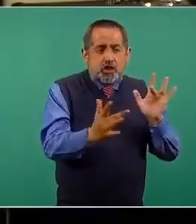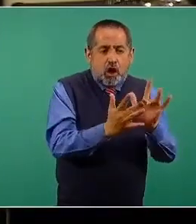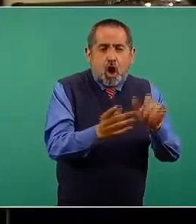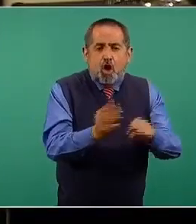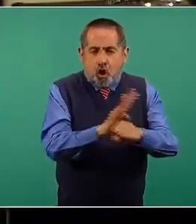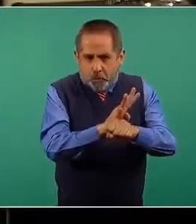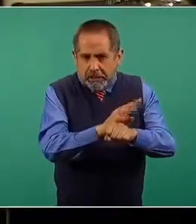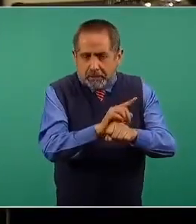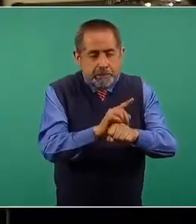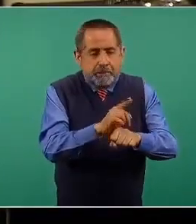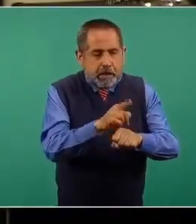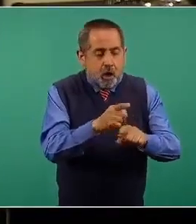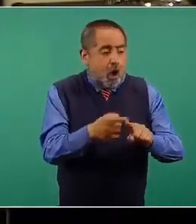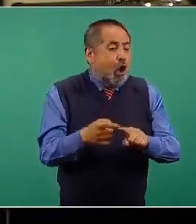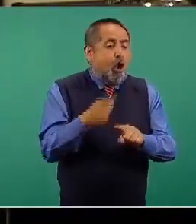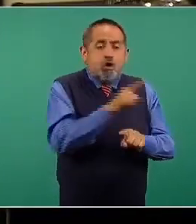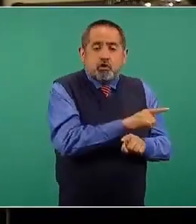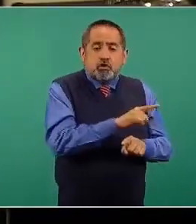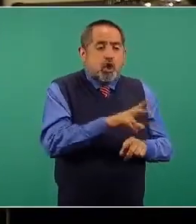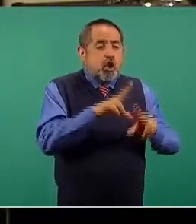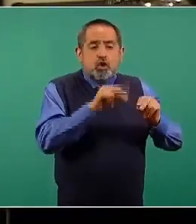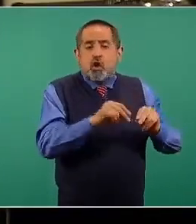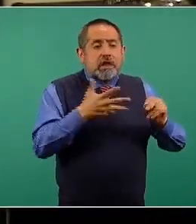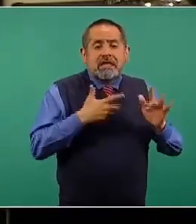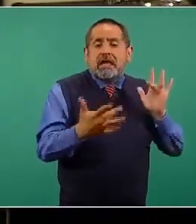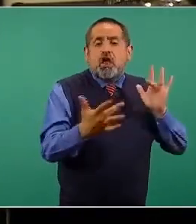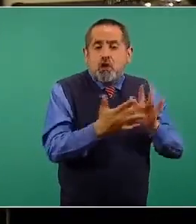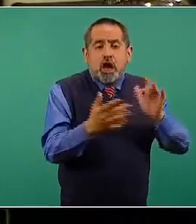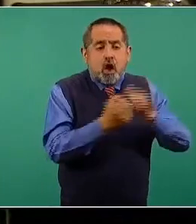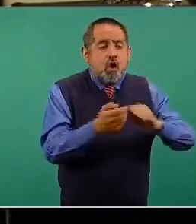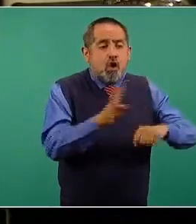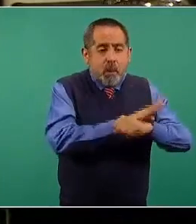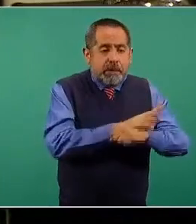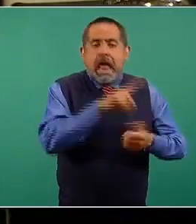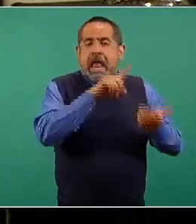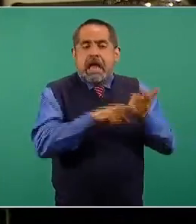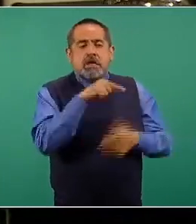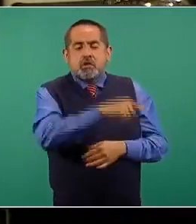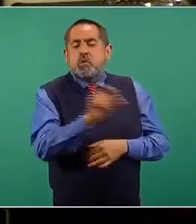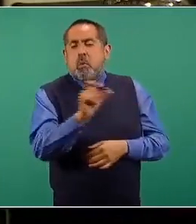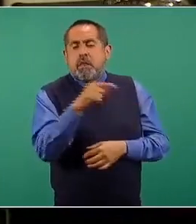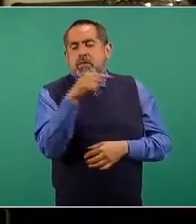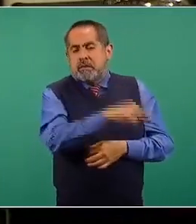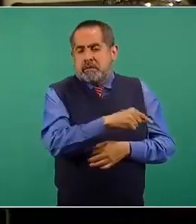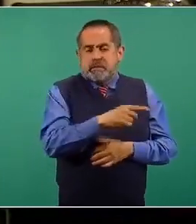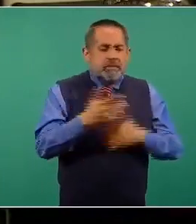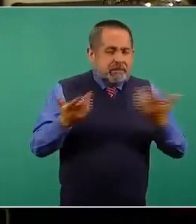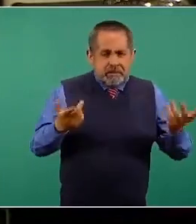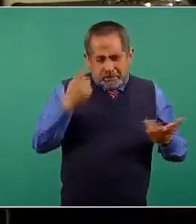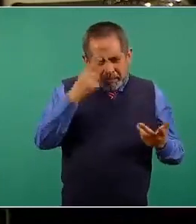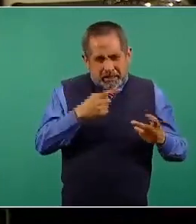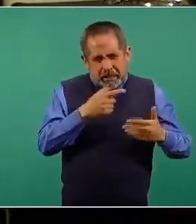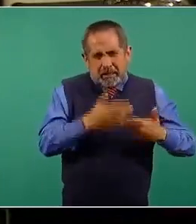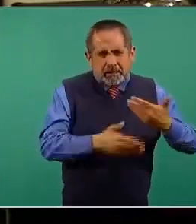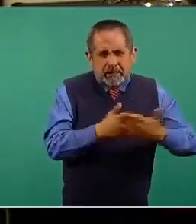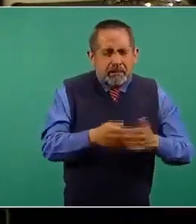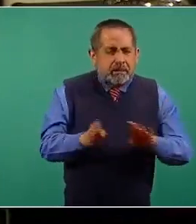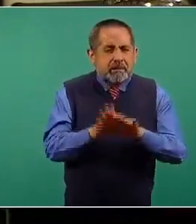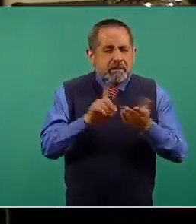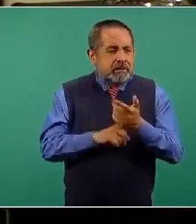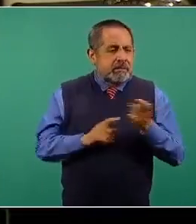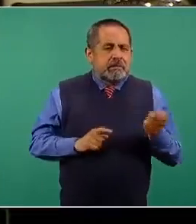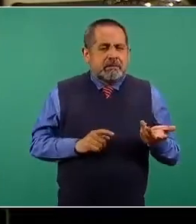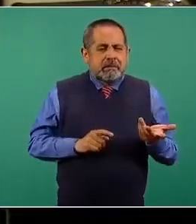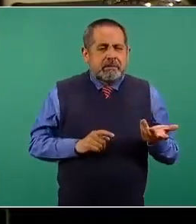que nos presentan todavía es del personal que está en la atención directa de la pandemia, pero de acuerdo